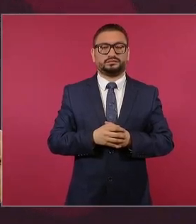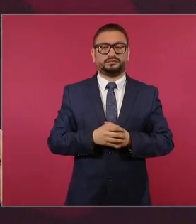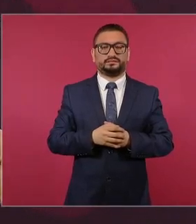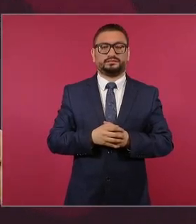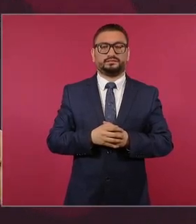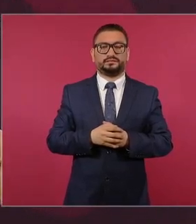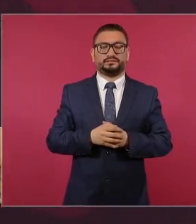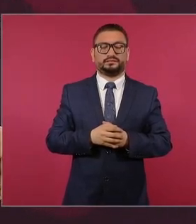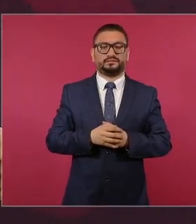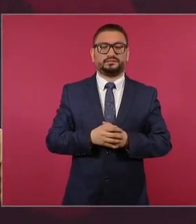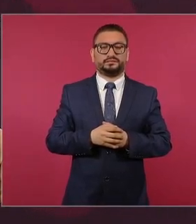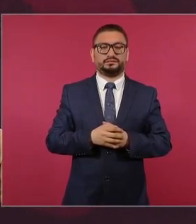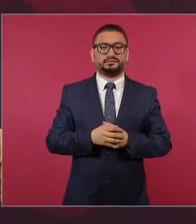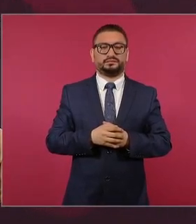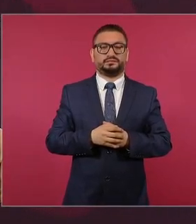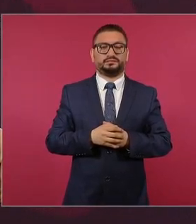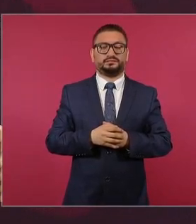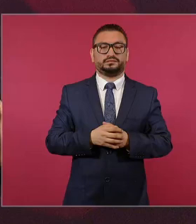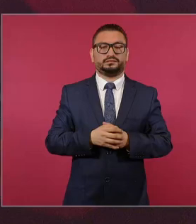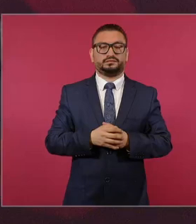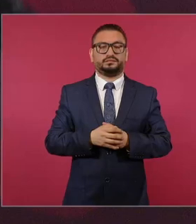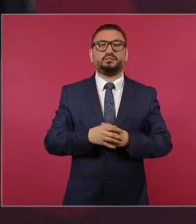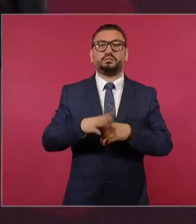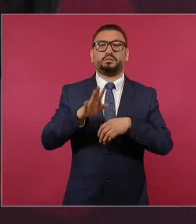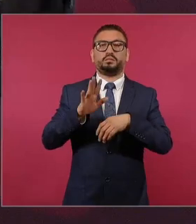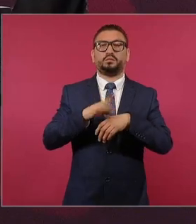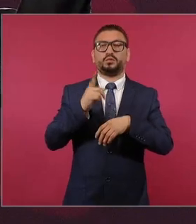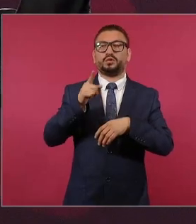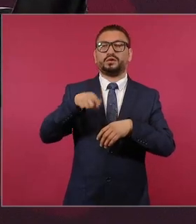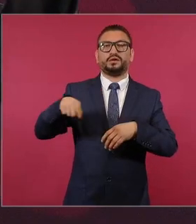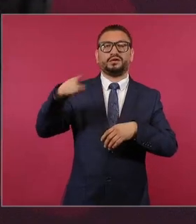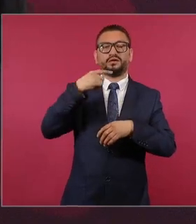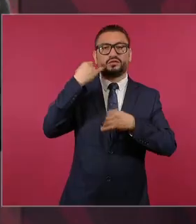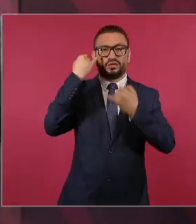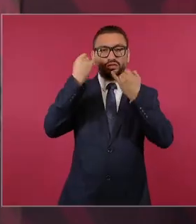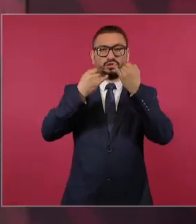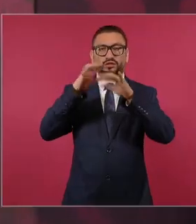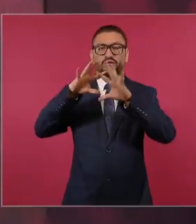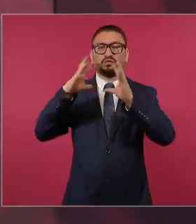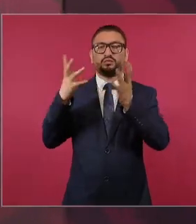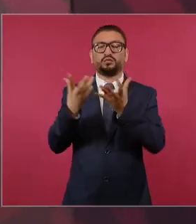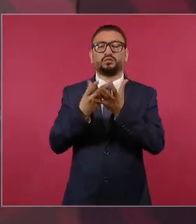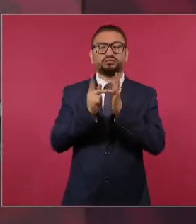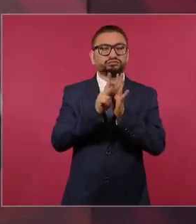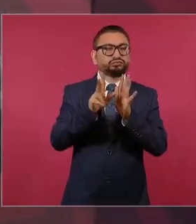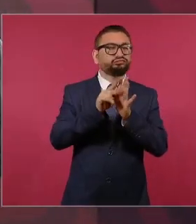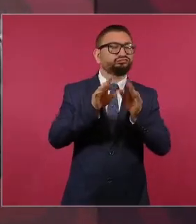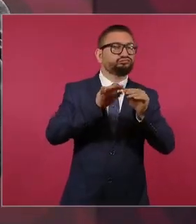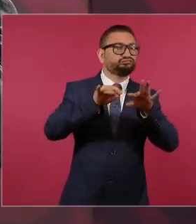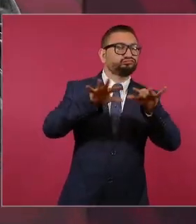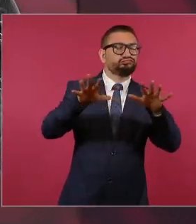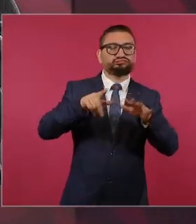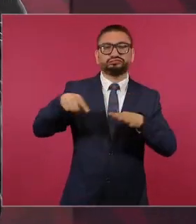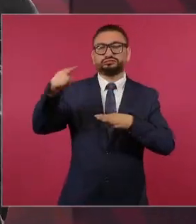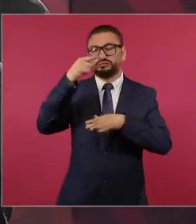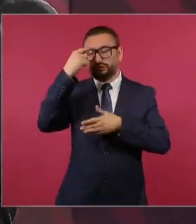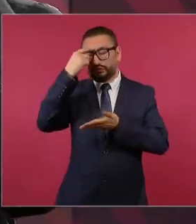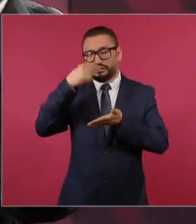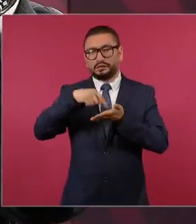la burbuja que crearon por los medios, ¿no?